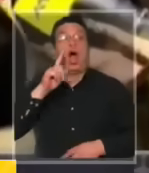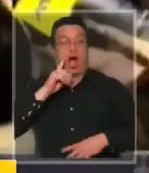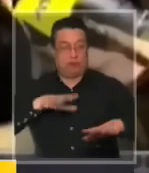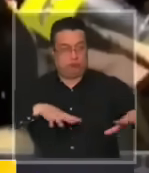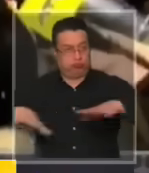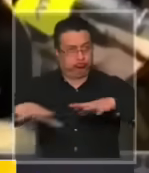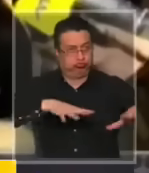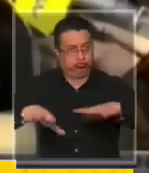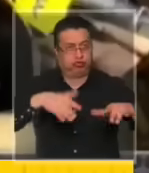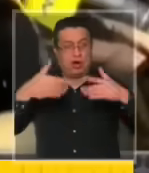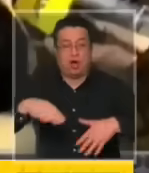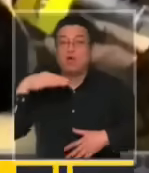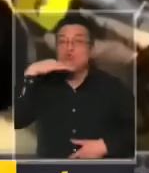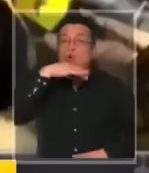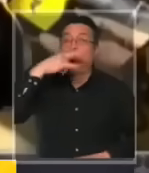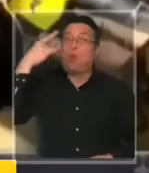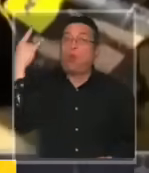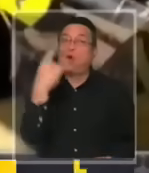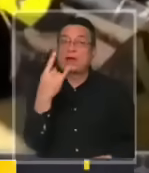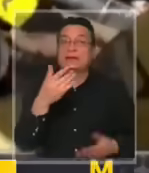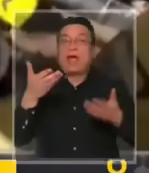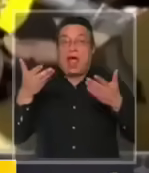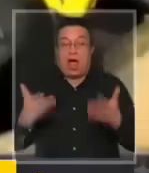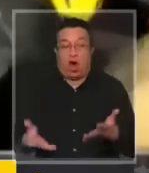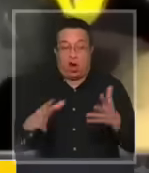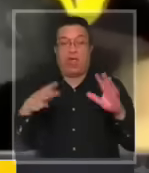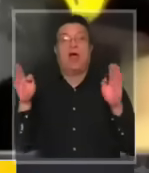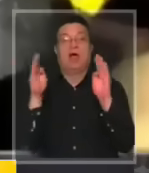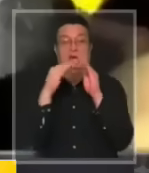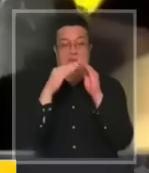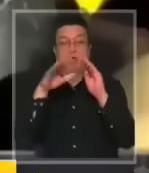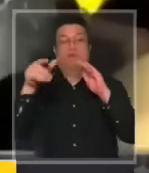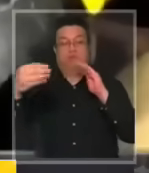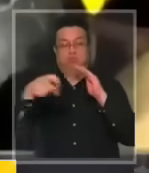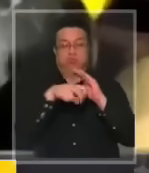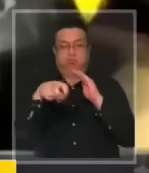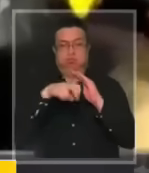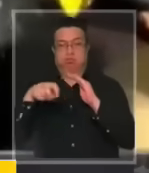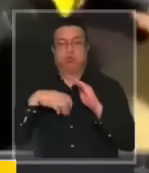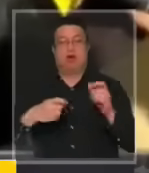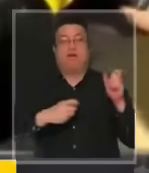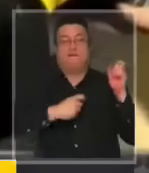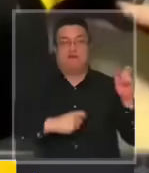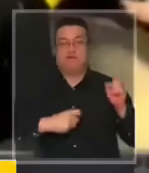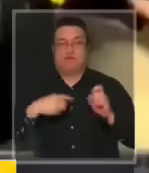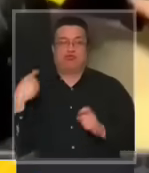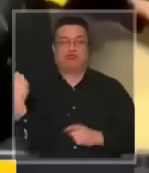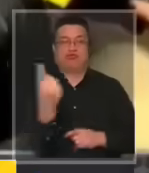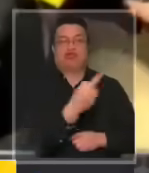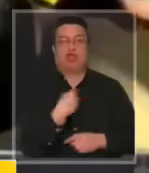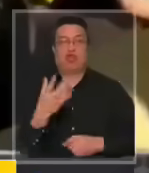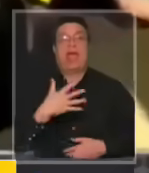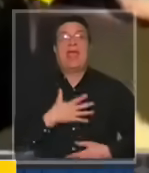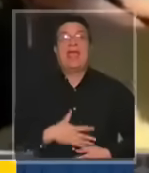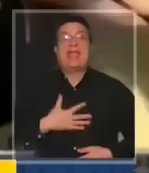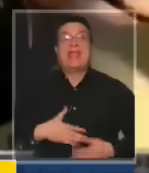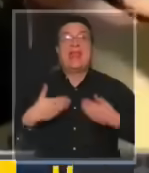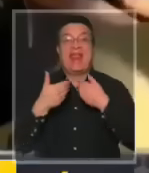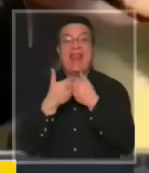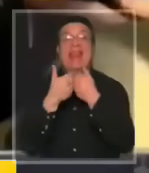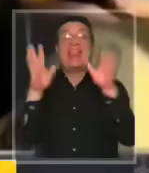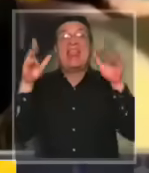en emergencia, se encuentran acuarteladas. Fuerzas Armadas no existan. Quieren libertad en este